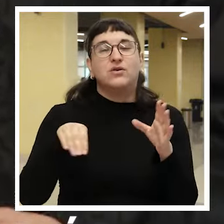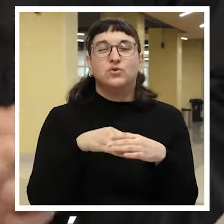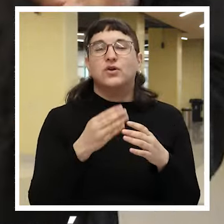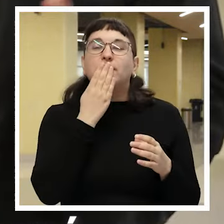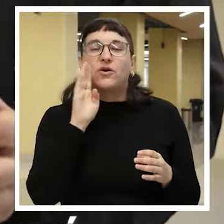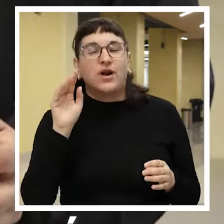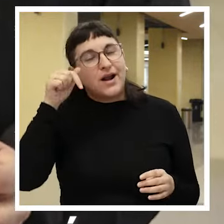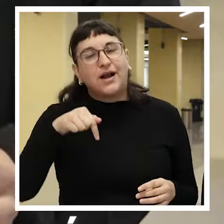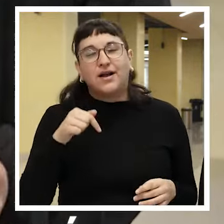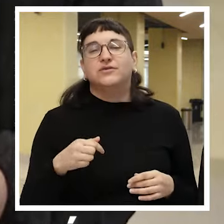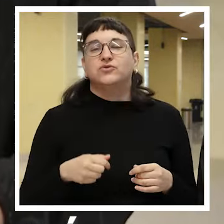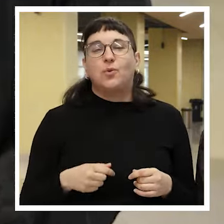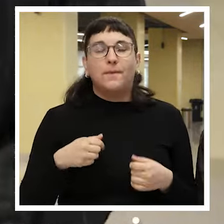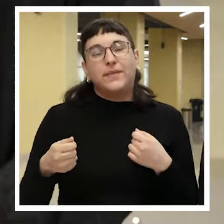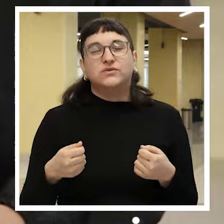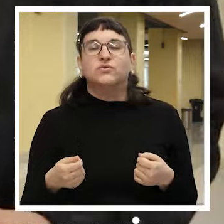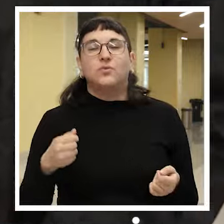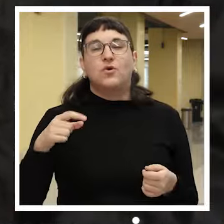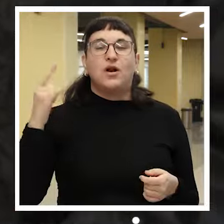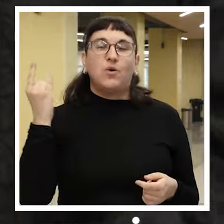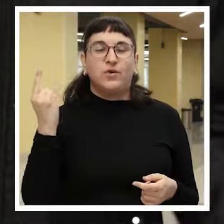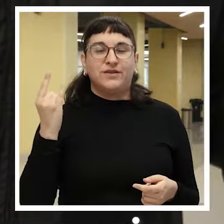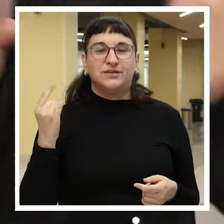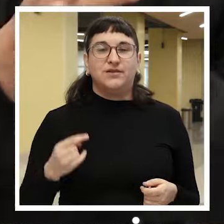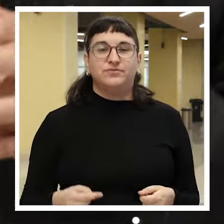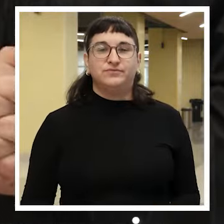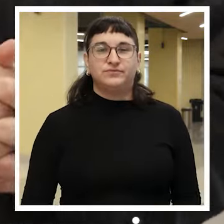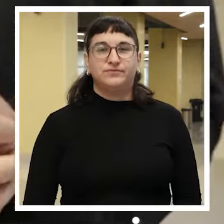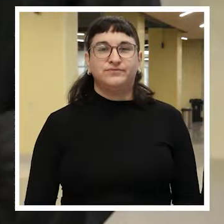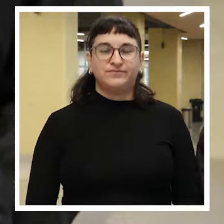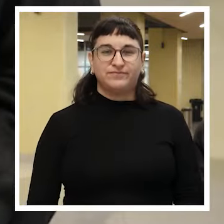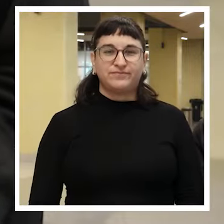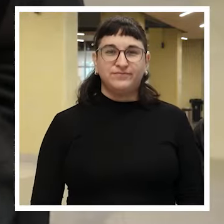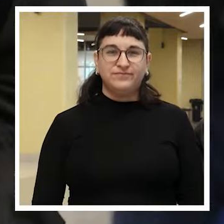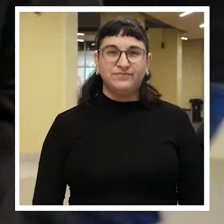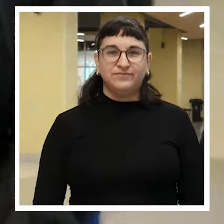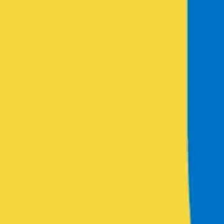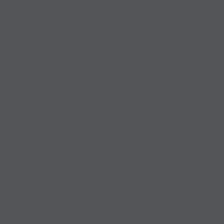su estadía aquí en la universidad. Y pues bueno, yo los dejo con ese mensaje, si me puedan pues more, ya saben.